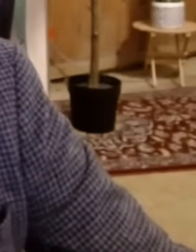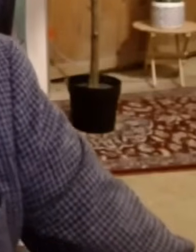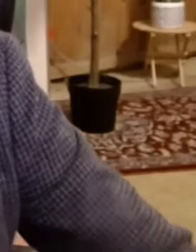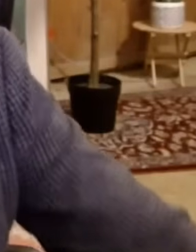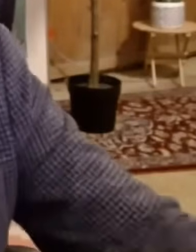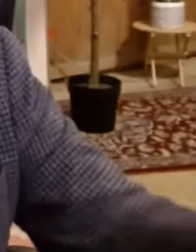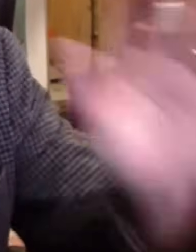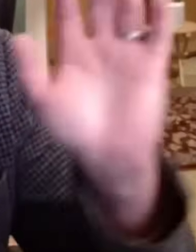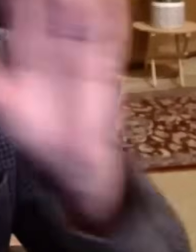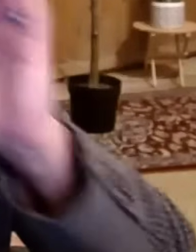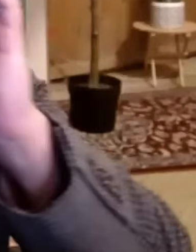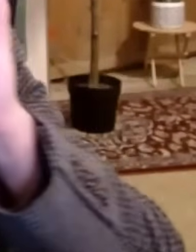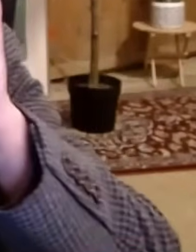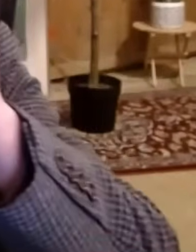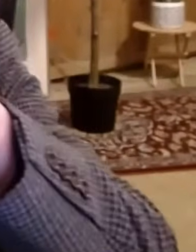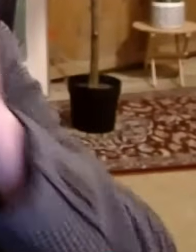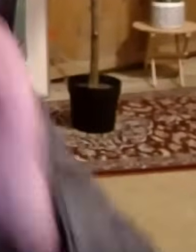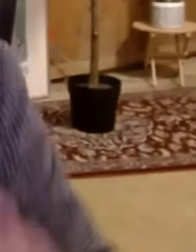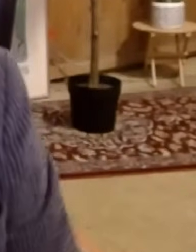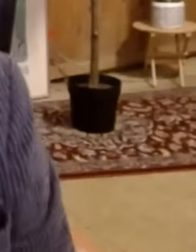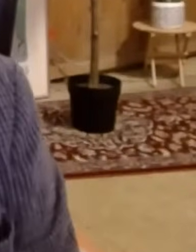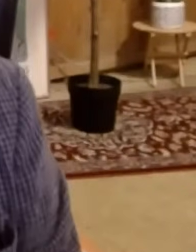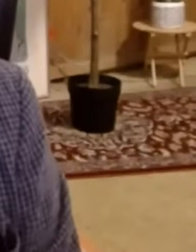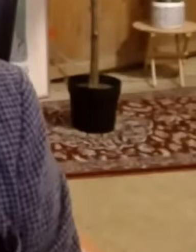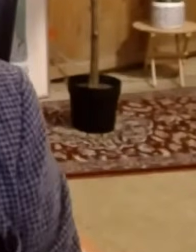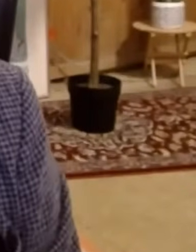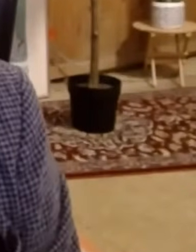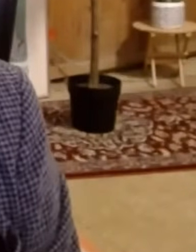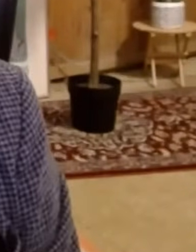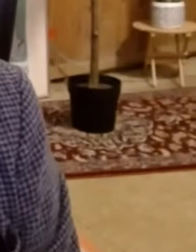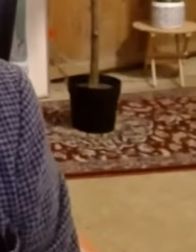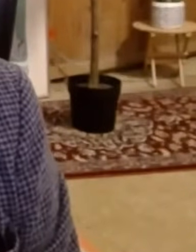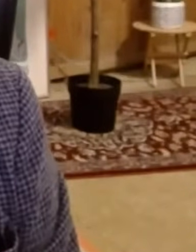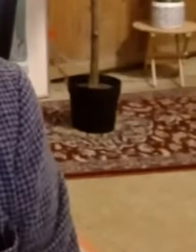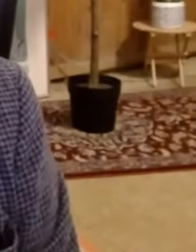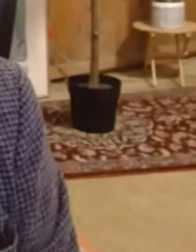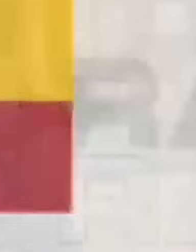se hace desde España y después, bueno, pues ya la difunde.